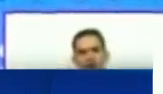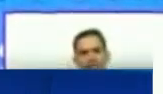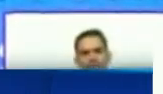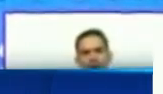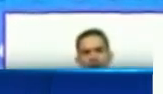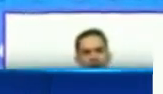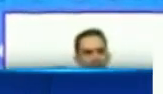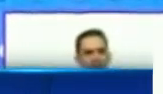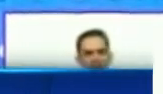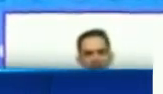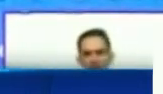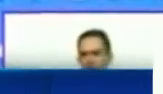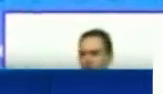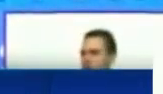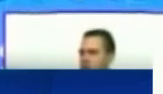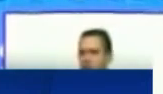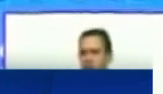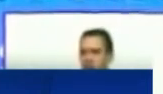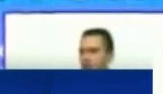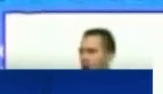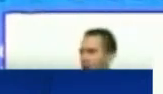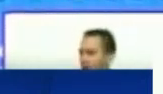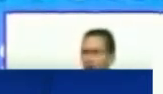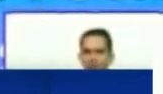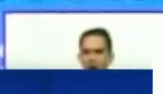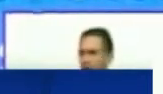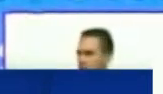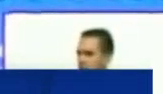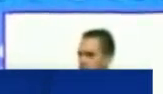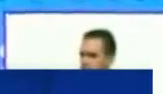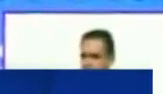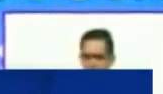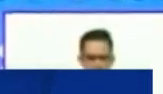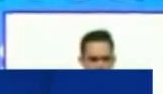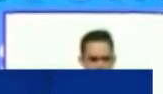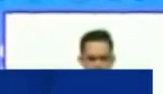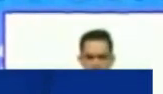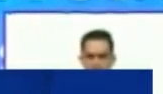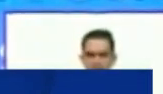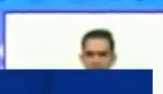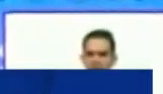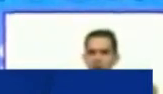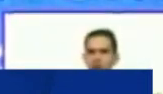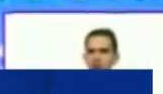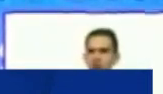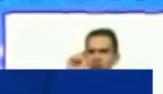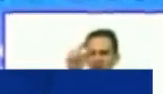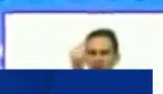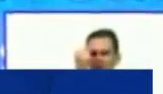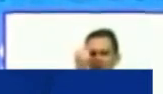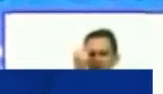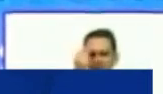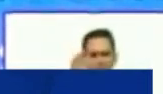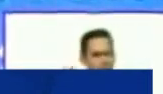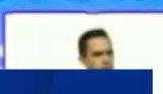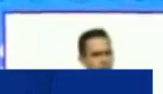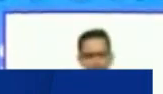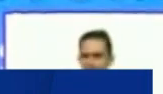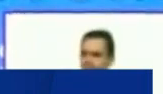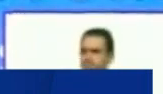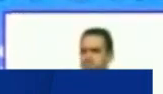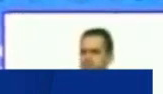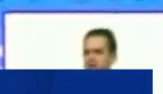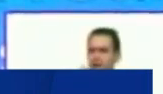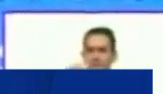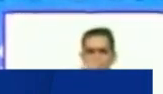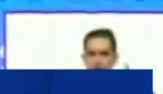del Estado, incrementando la pobreza, la violencia y